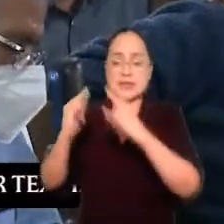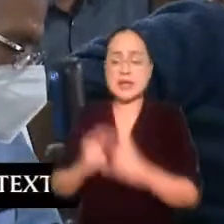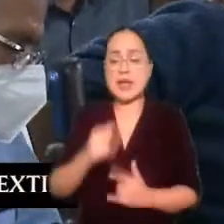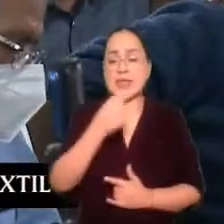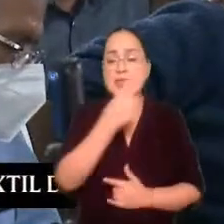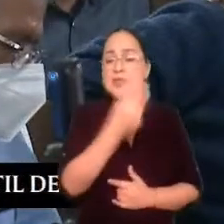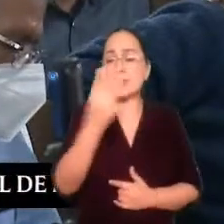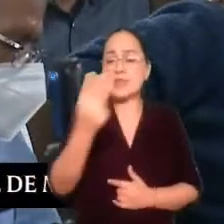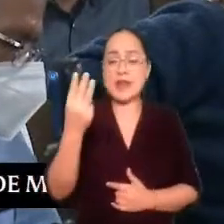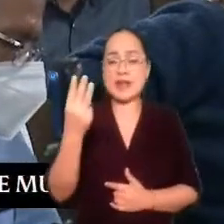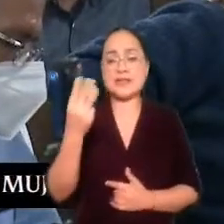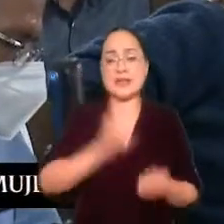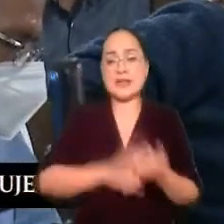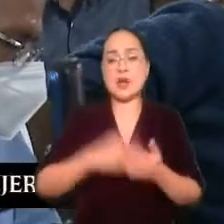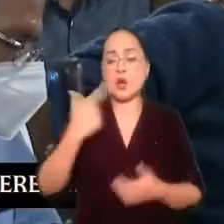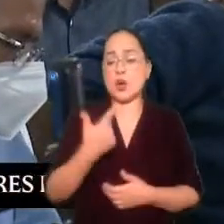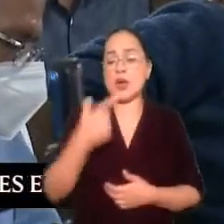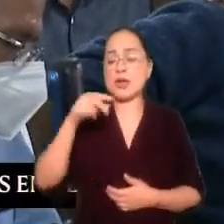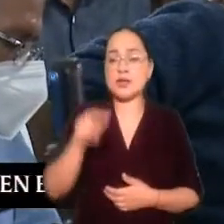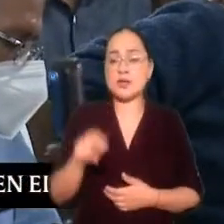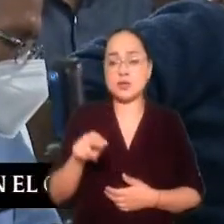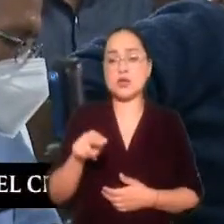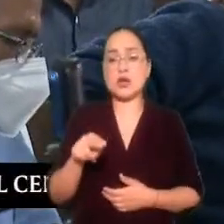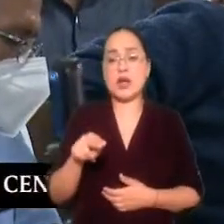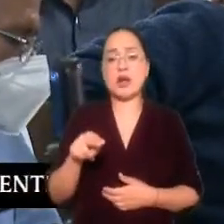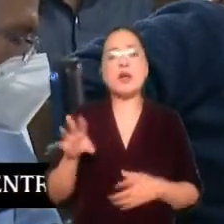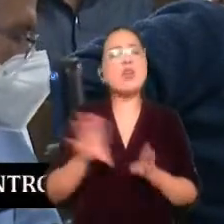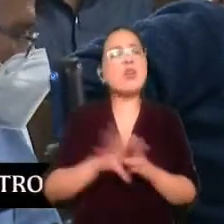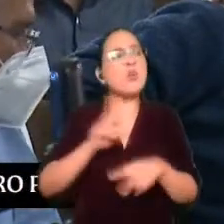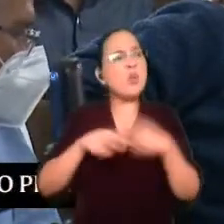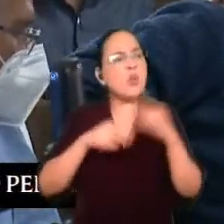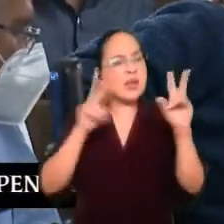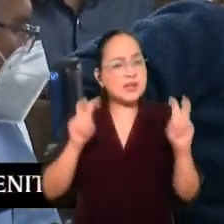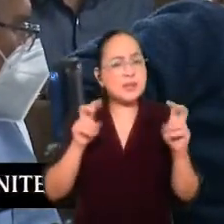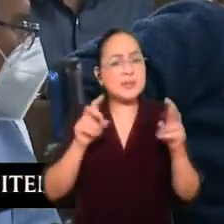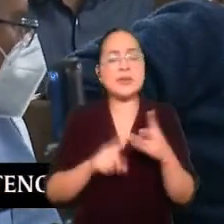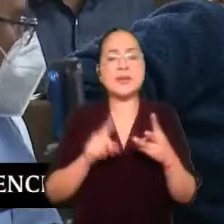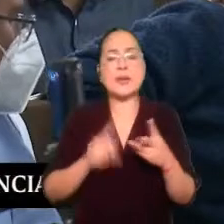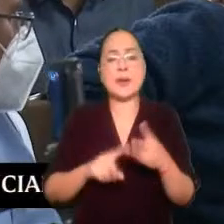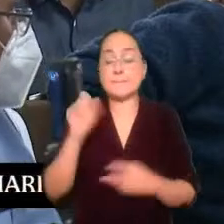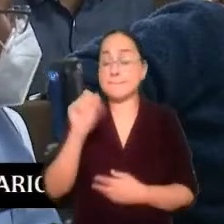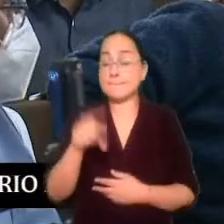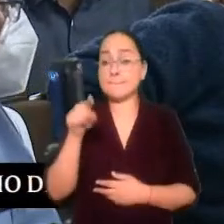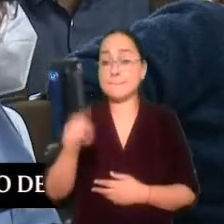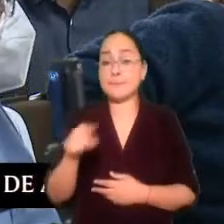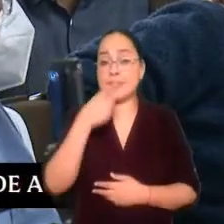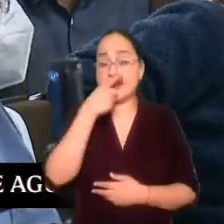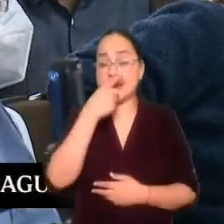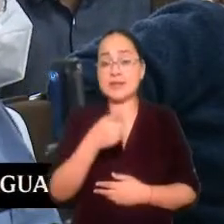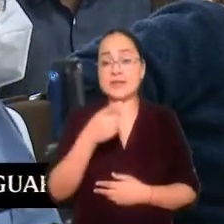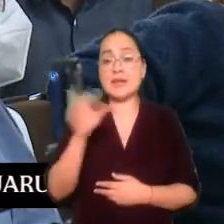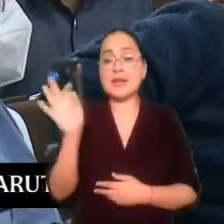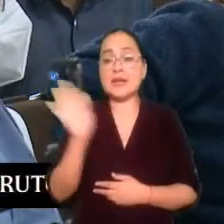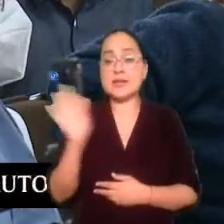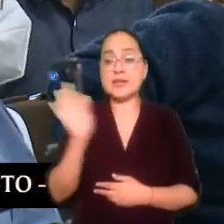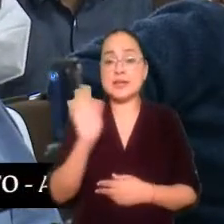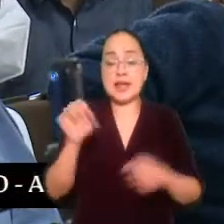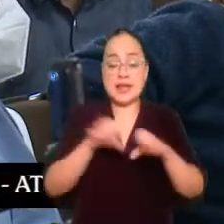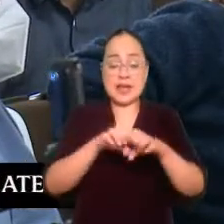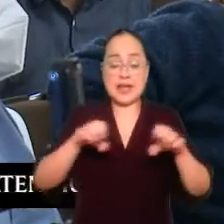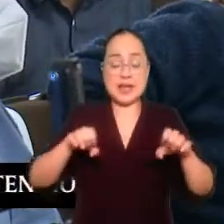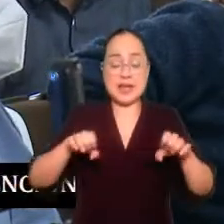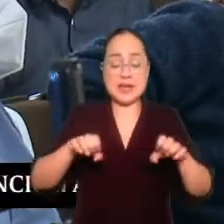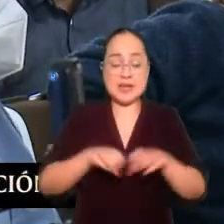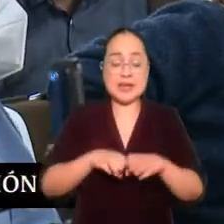cómo va este tema y, si me permite otra, se habla de que posiblemente el equipo de Querétaro